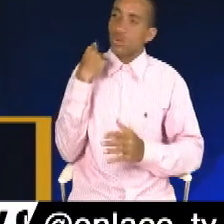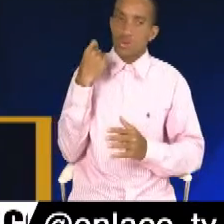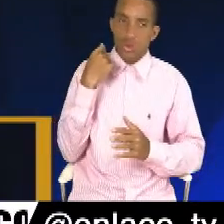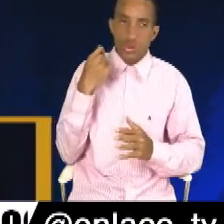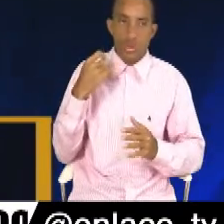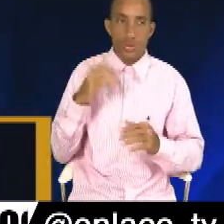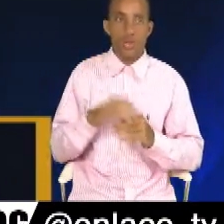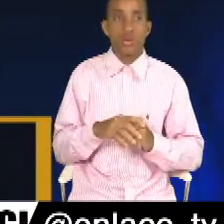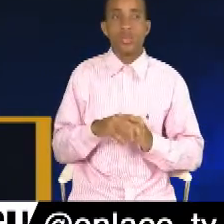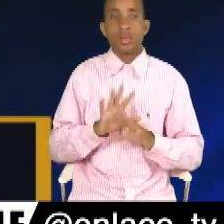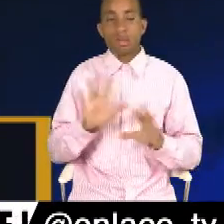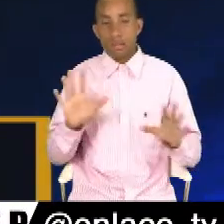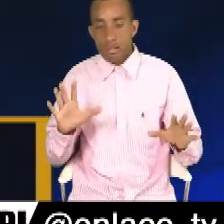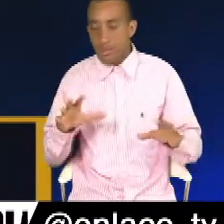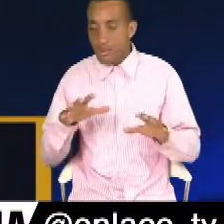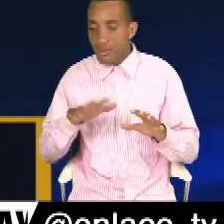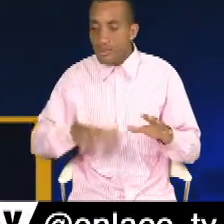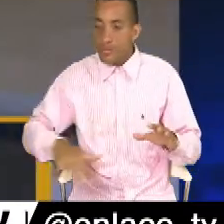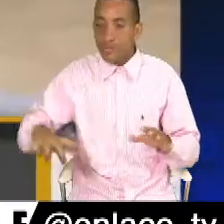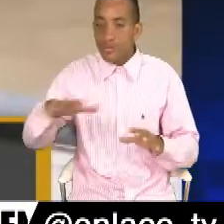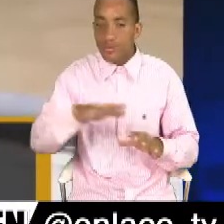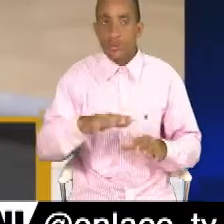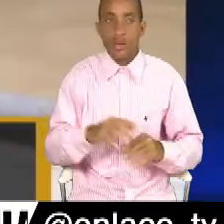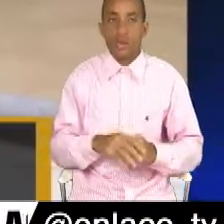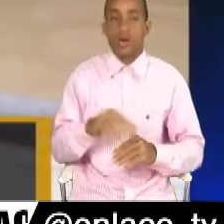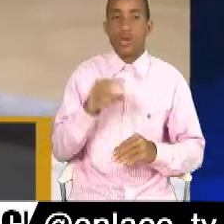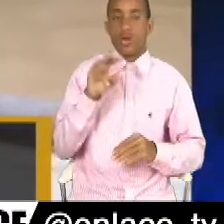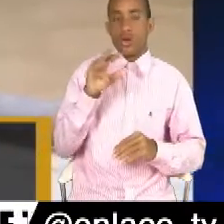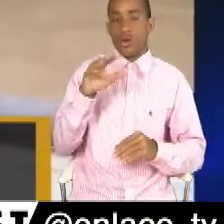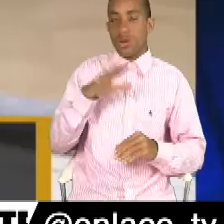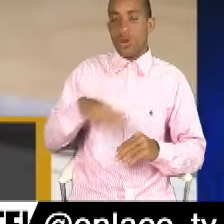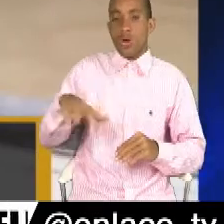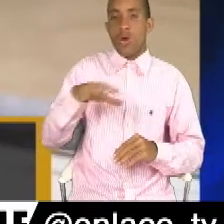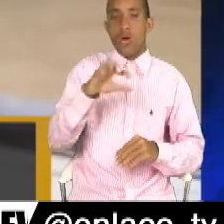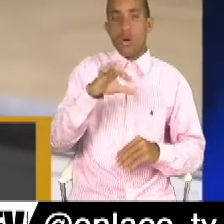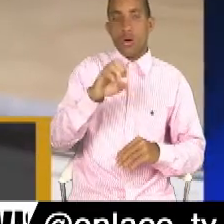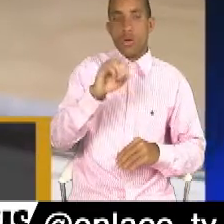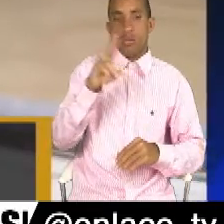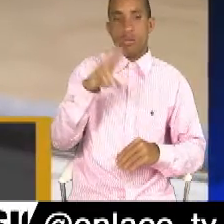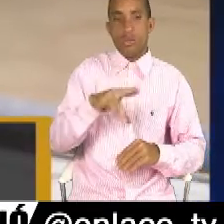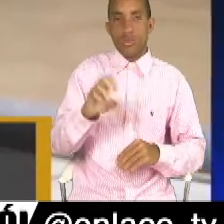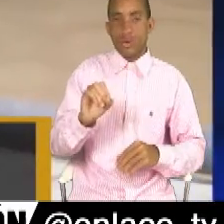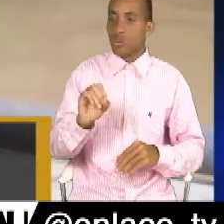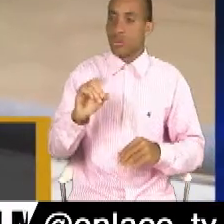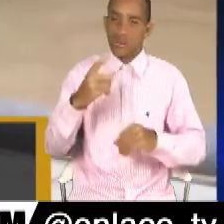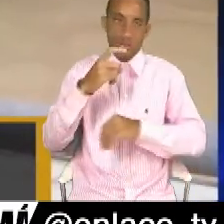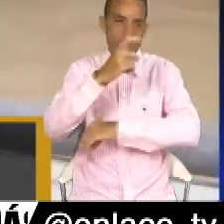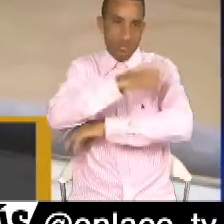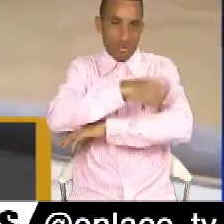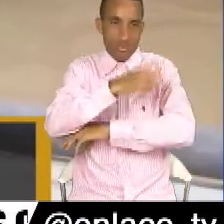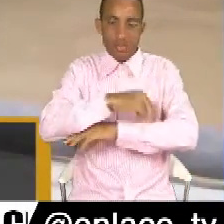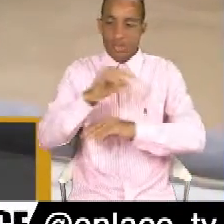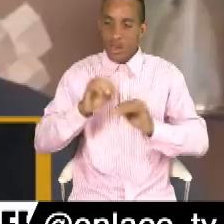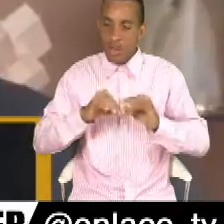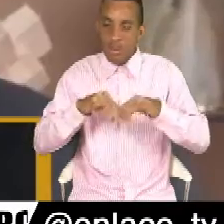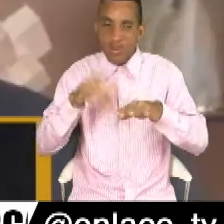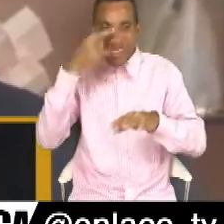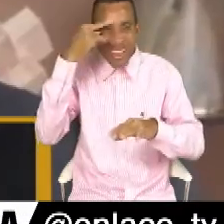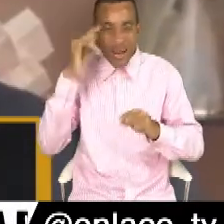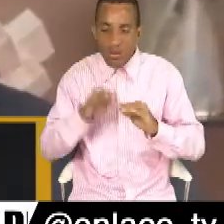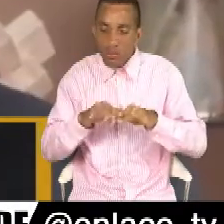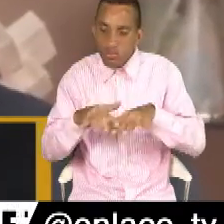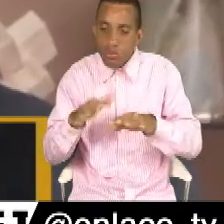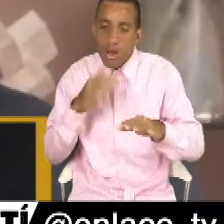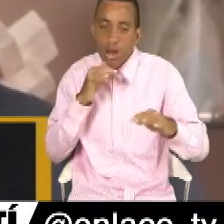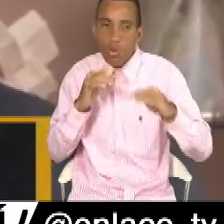registraron sabotaje al pozo 2282 que produjo un derrame de crudo que llegó al caño Santa Inés, el cual vierte sus aguas al caño Zarzal. Barranca